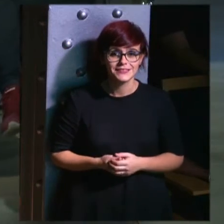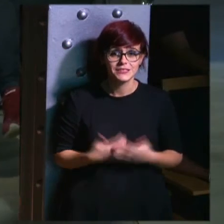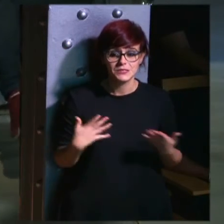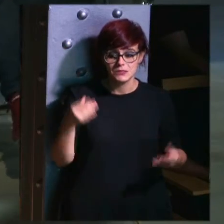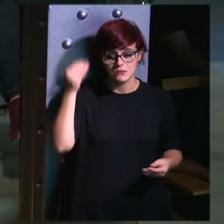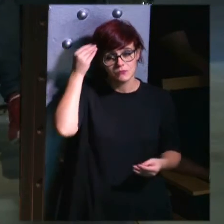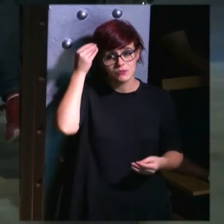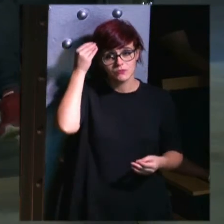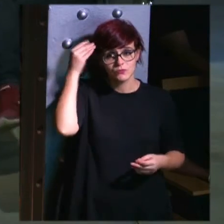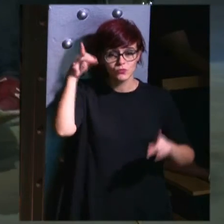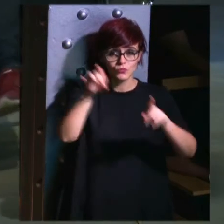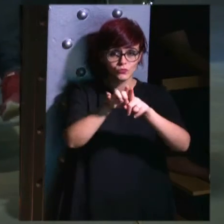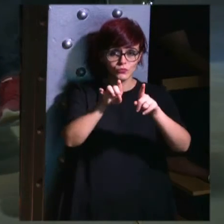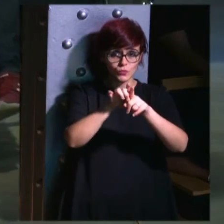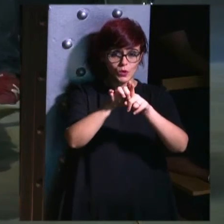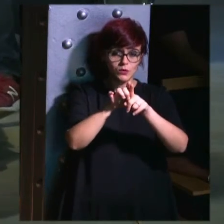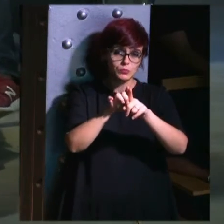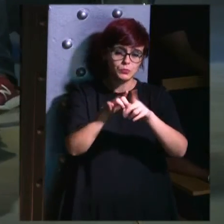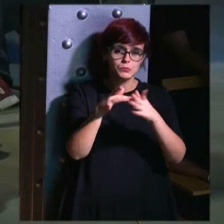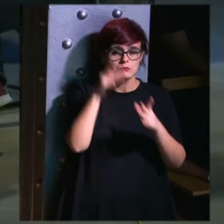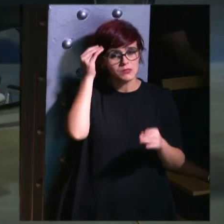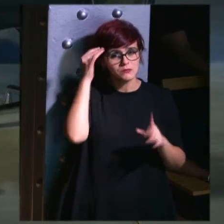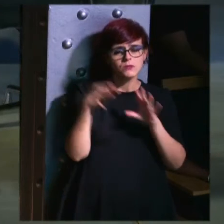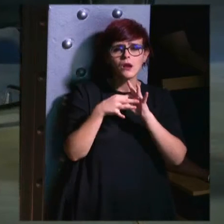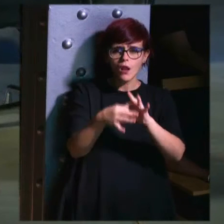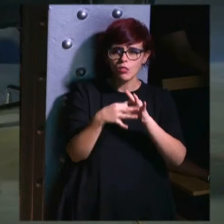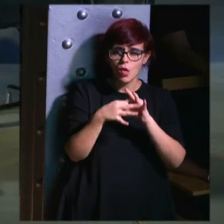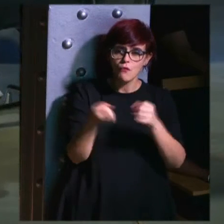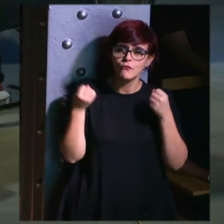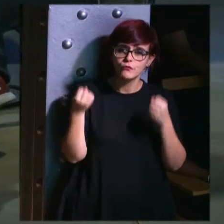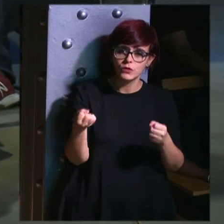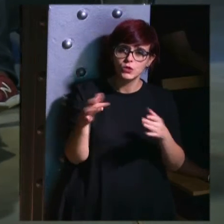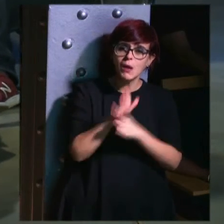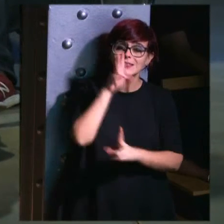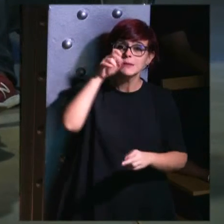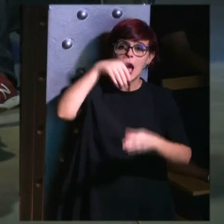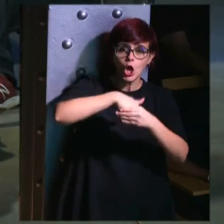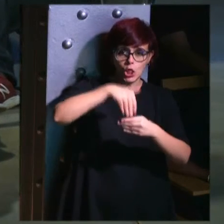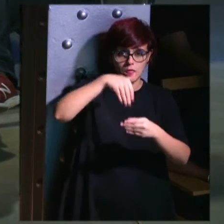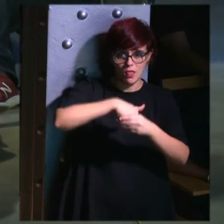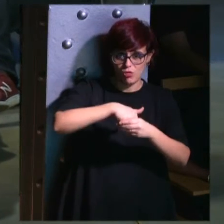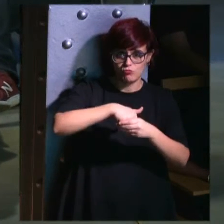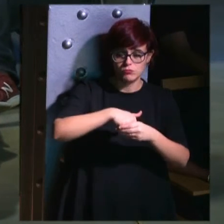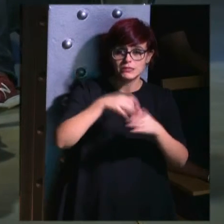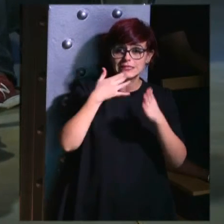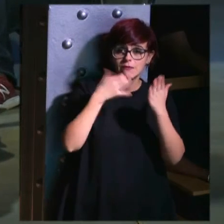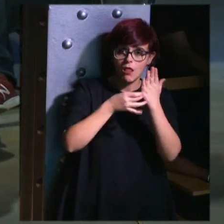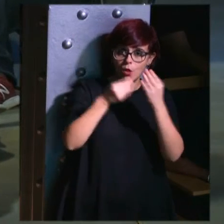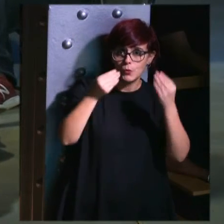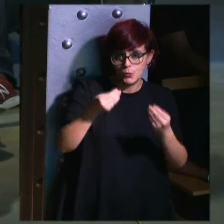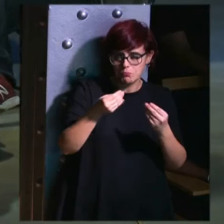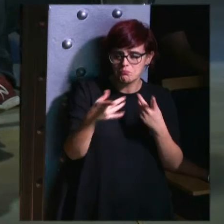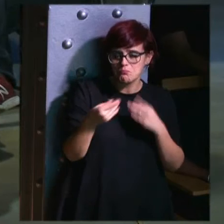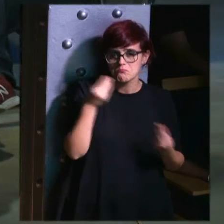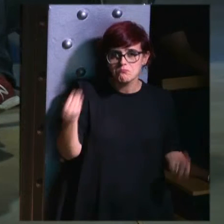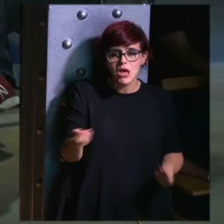bueno, y al final es eso, ¿no? O sea, va a estar, creo que íntimamente relacionado con los contenidos, con la cantidad de contenidos. Respecto a si van a